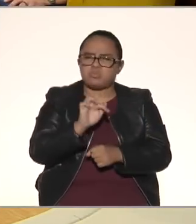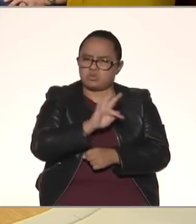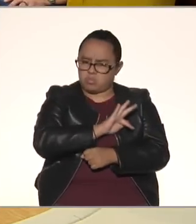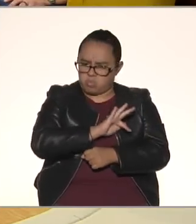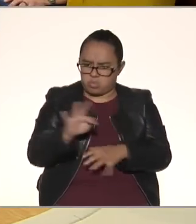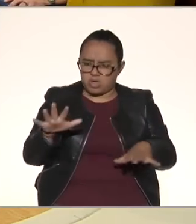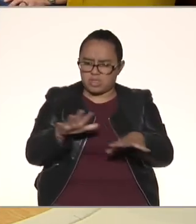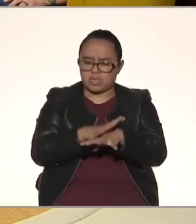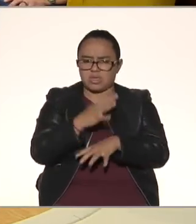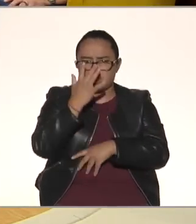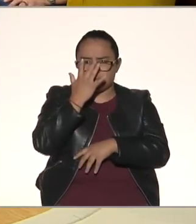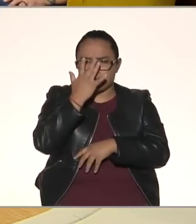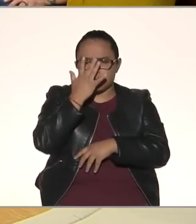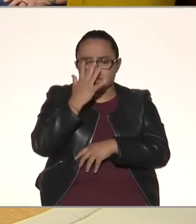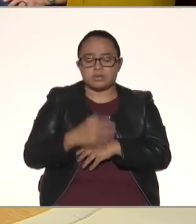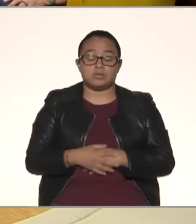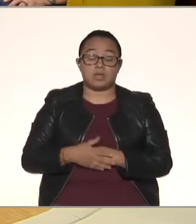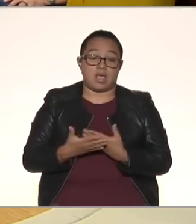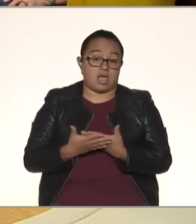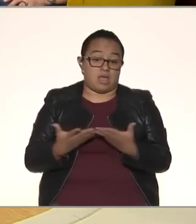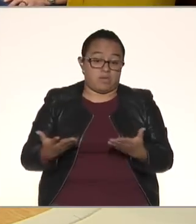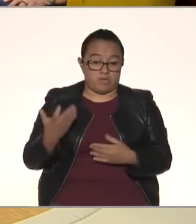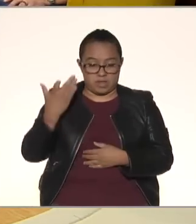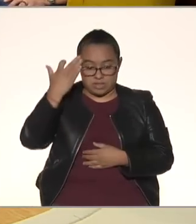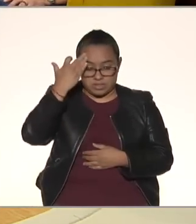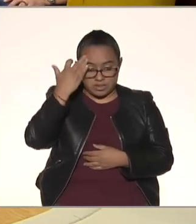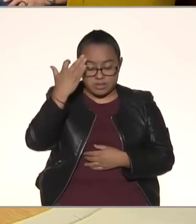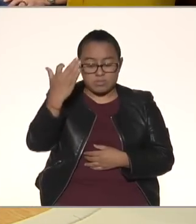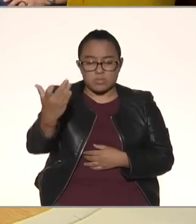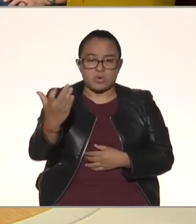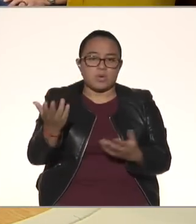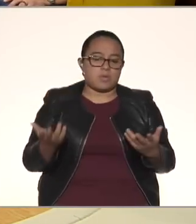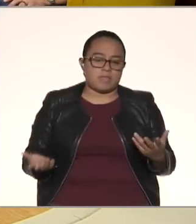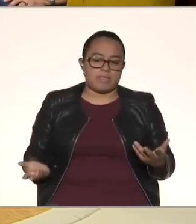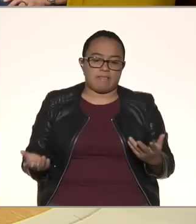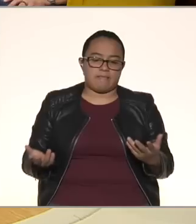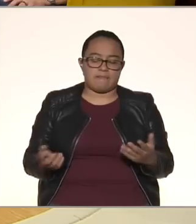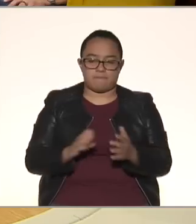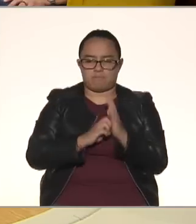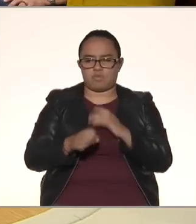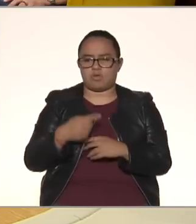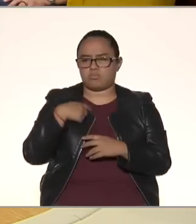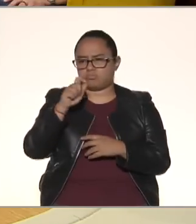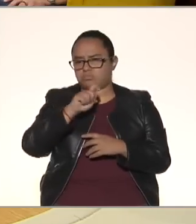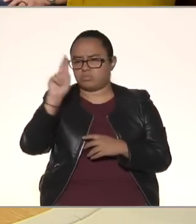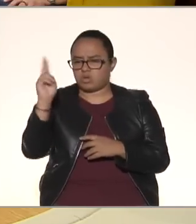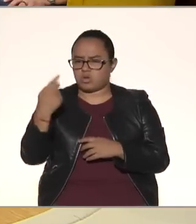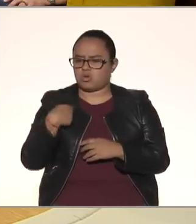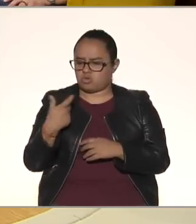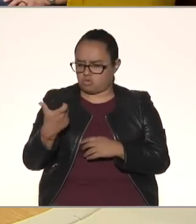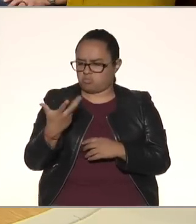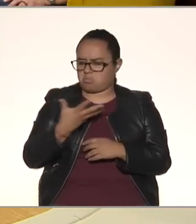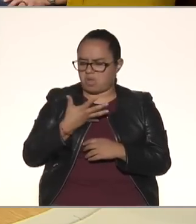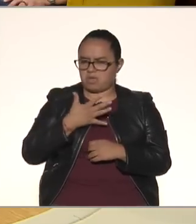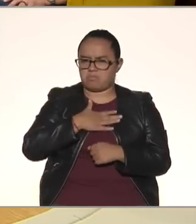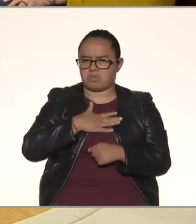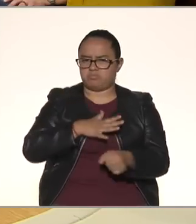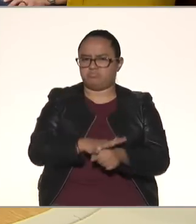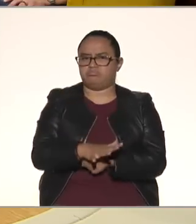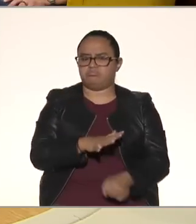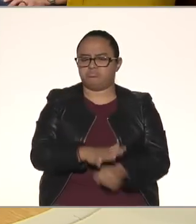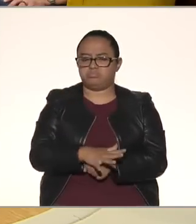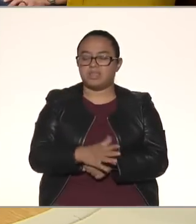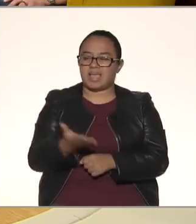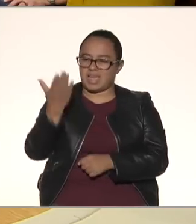hay todavía en estos tiempos, bueno, que aunque seas profesionista, aunque ganes dinero, el otro día en una